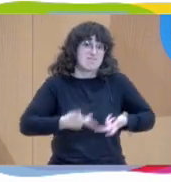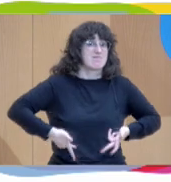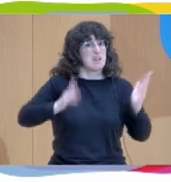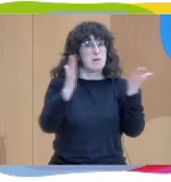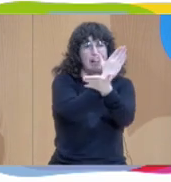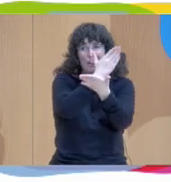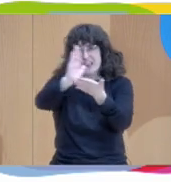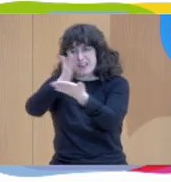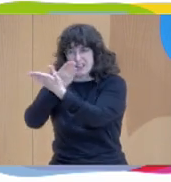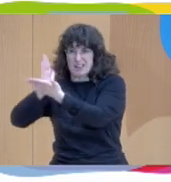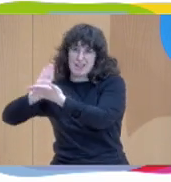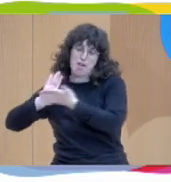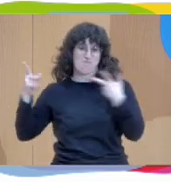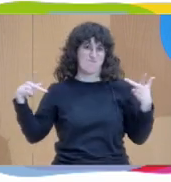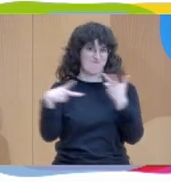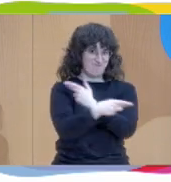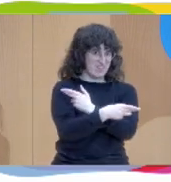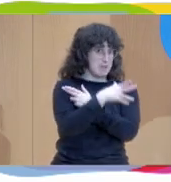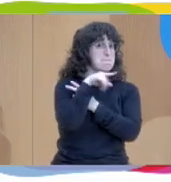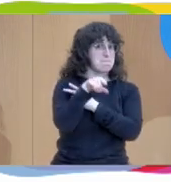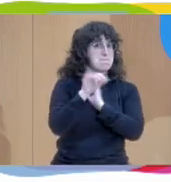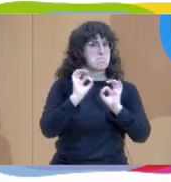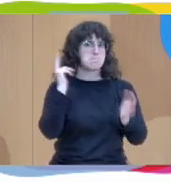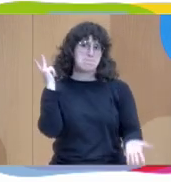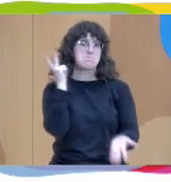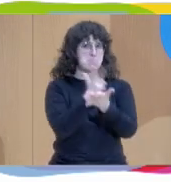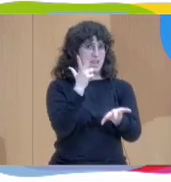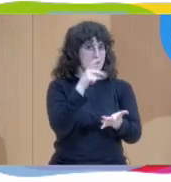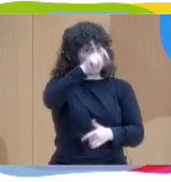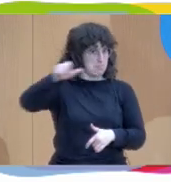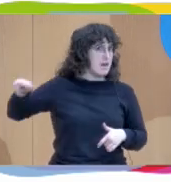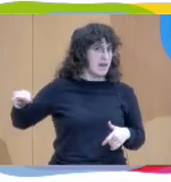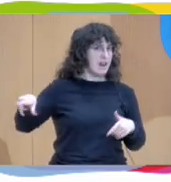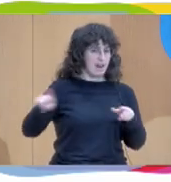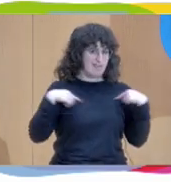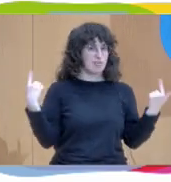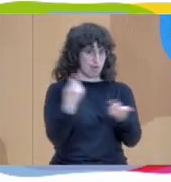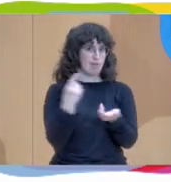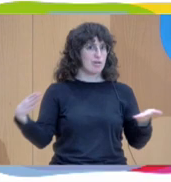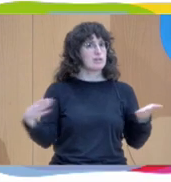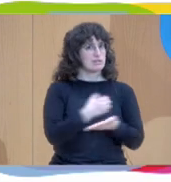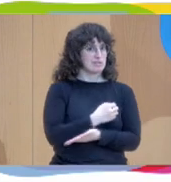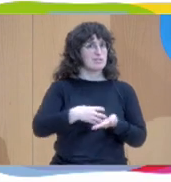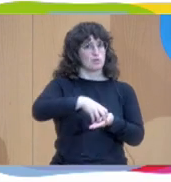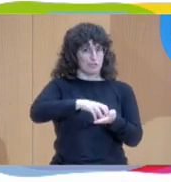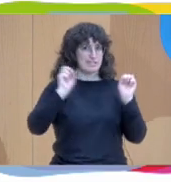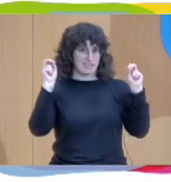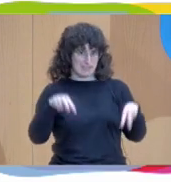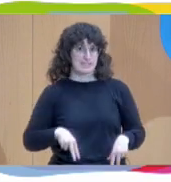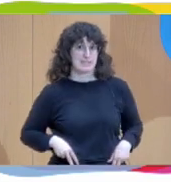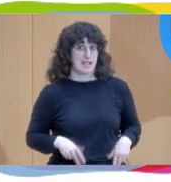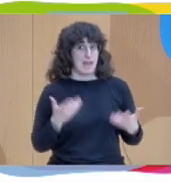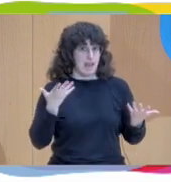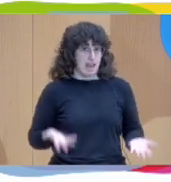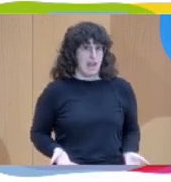servicios y que son sin duda un desafío para todos nosotros eh A partir de ahora qué es lo que vamos a hacer